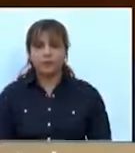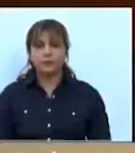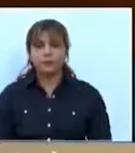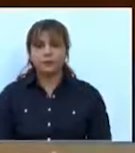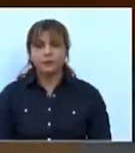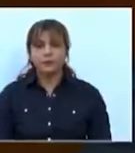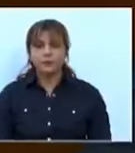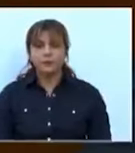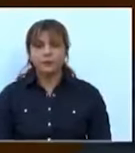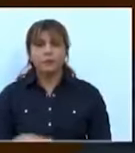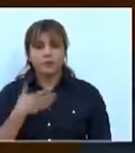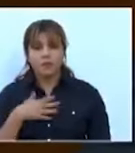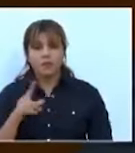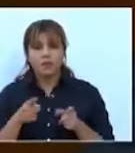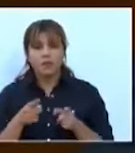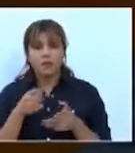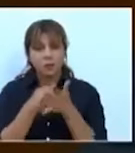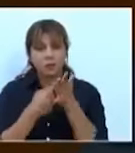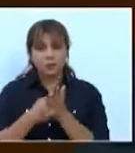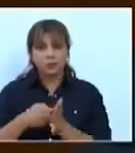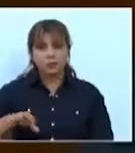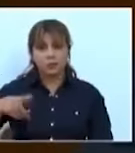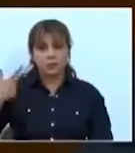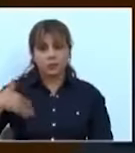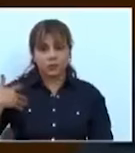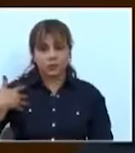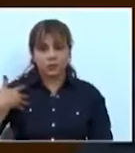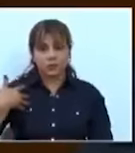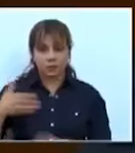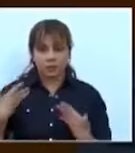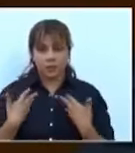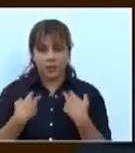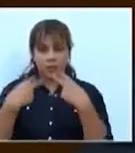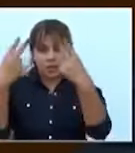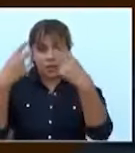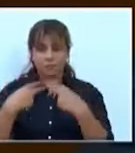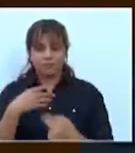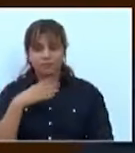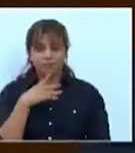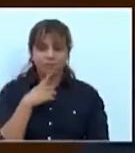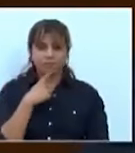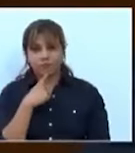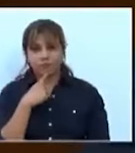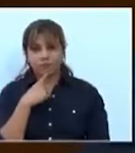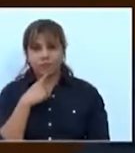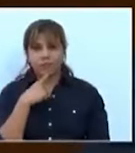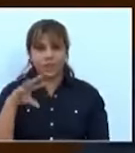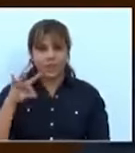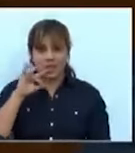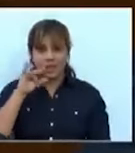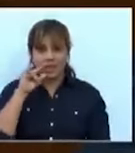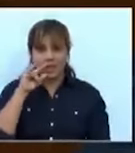Somos optimistas y aportamos para que Argentina despegue, aunque observamos con preocupación las